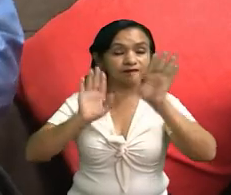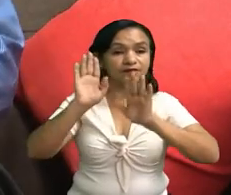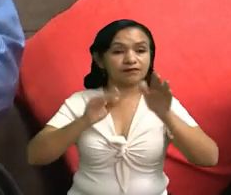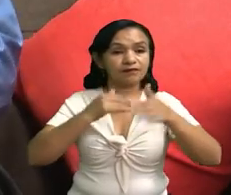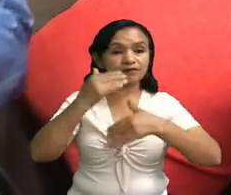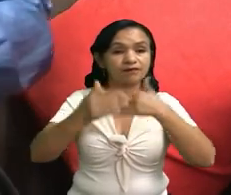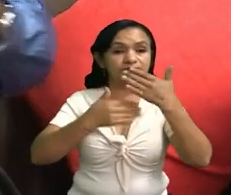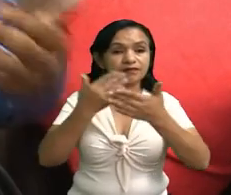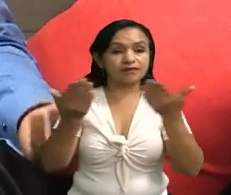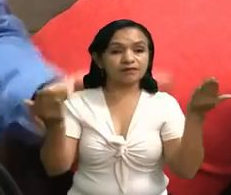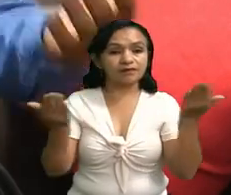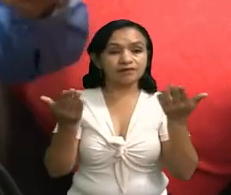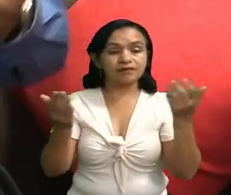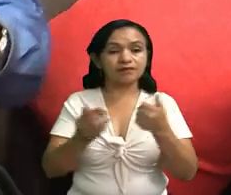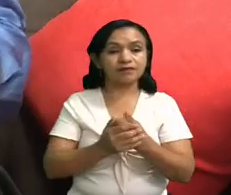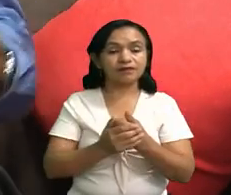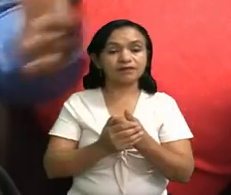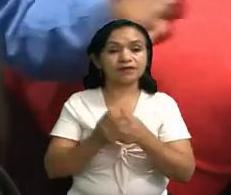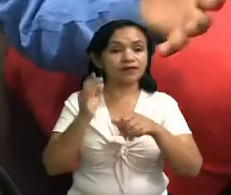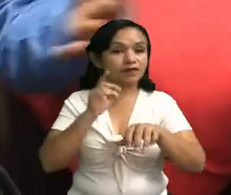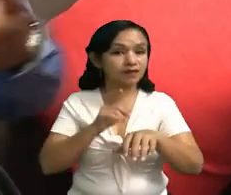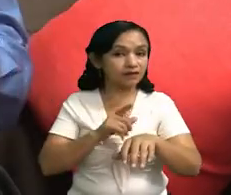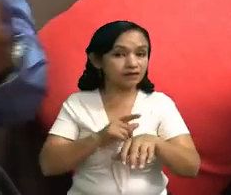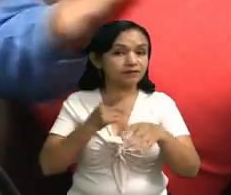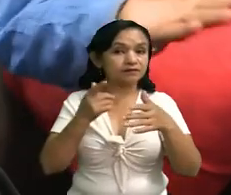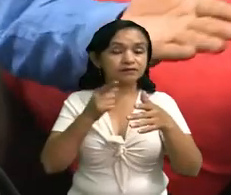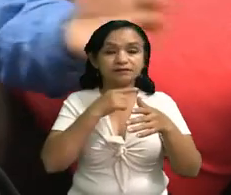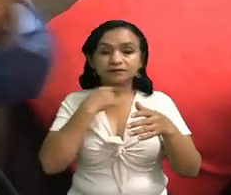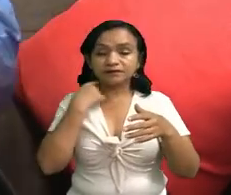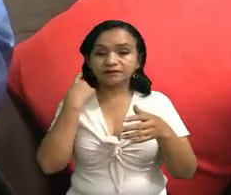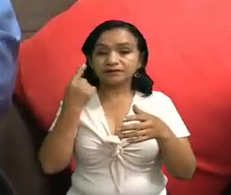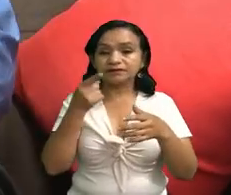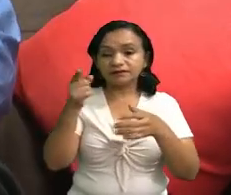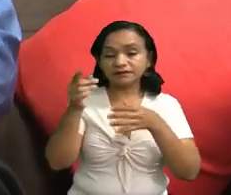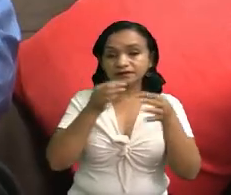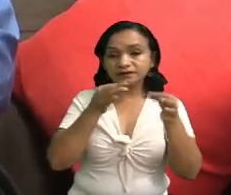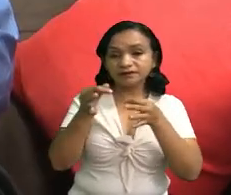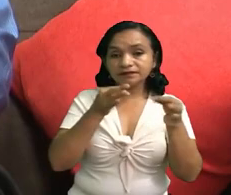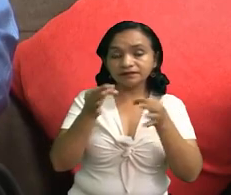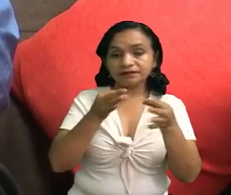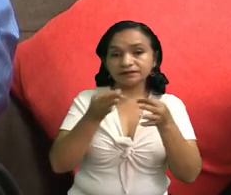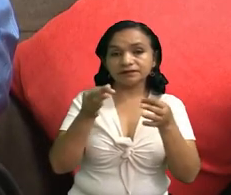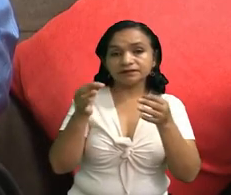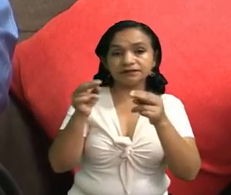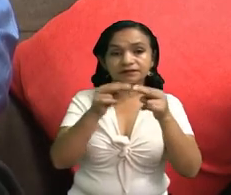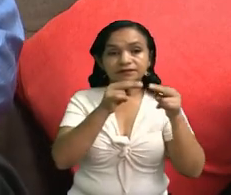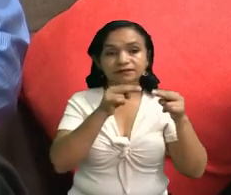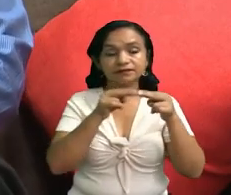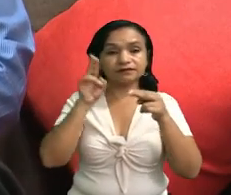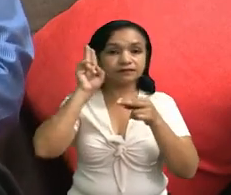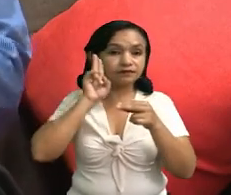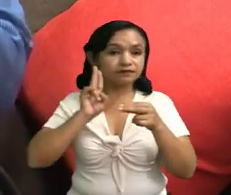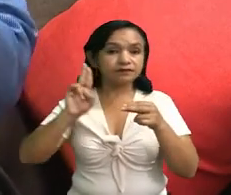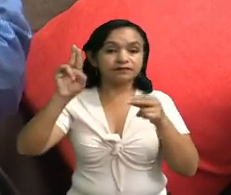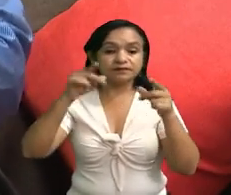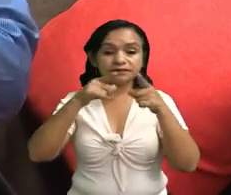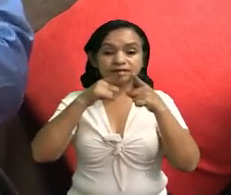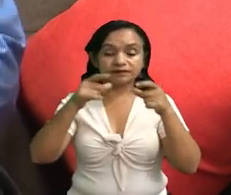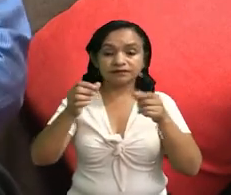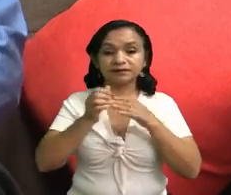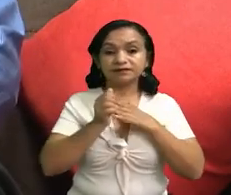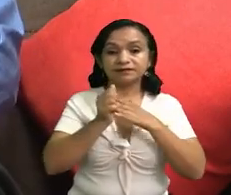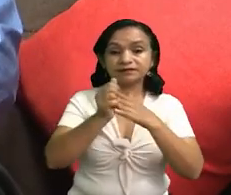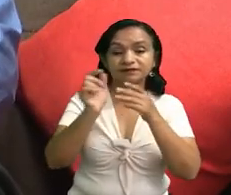procesos. Obviamente por cuestiones de tiempo, por realidades, como usted lo mencionaba, vinculante, pues la UNAM Managua iba despuntando,